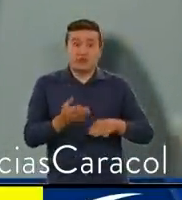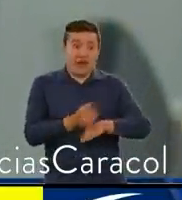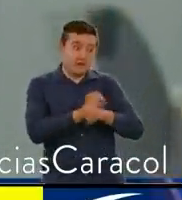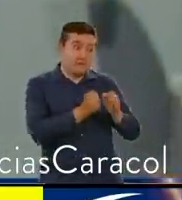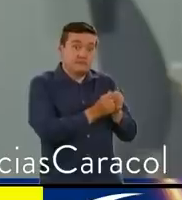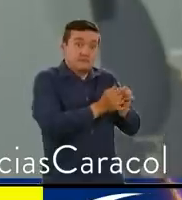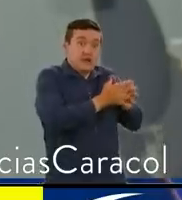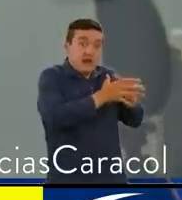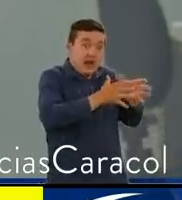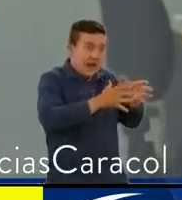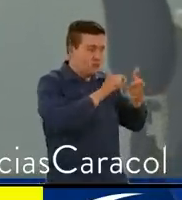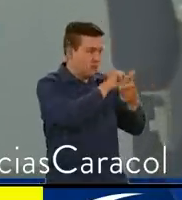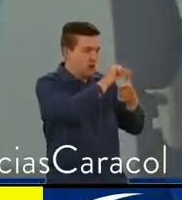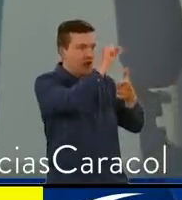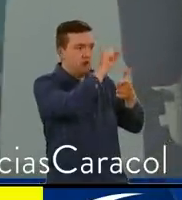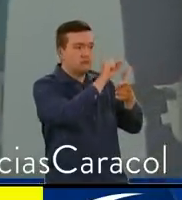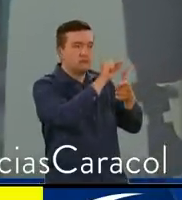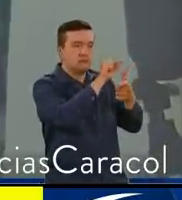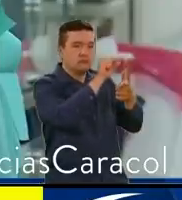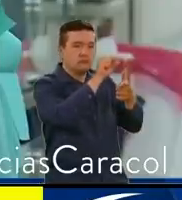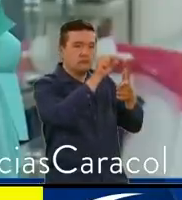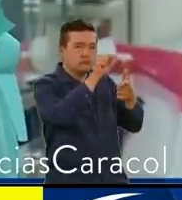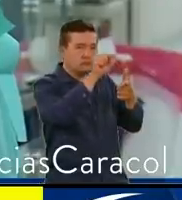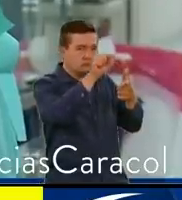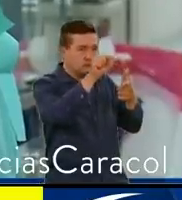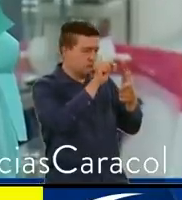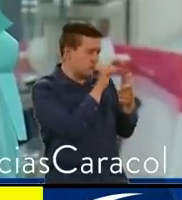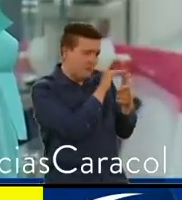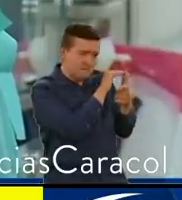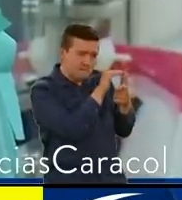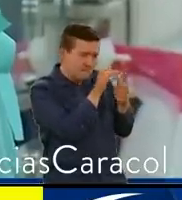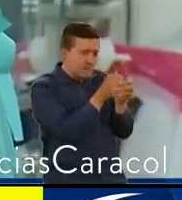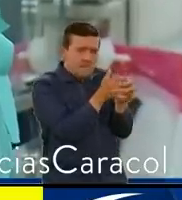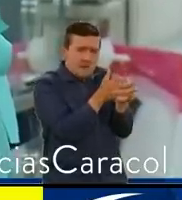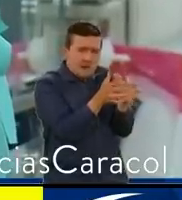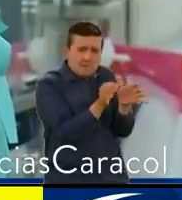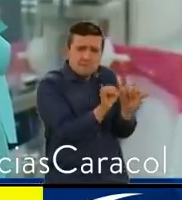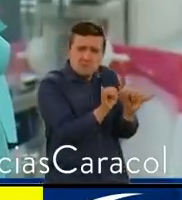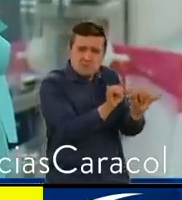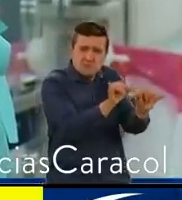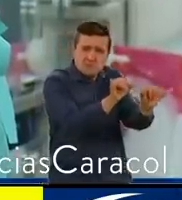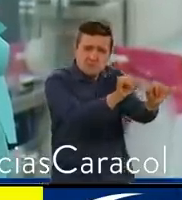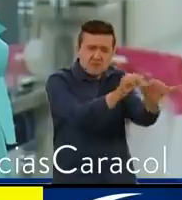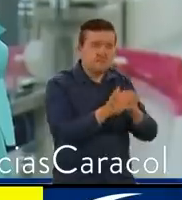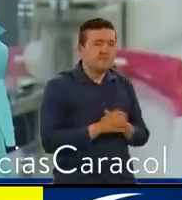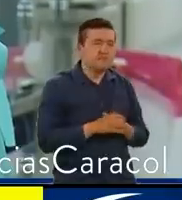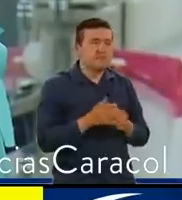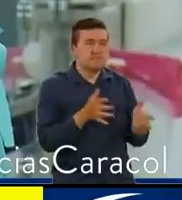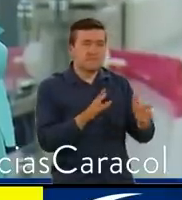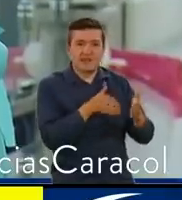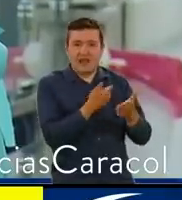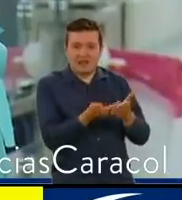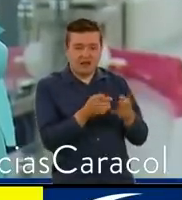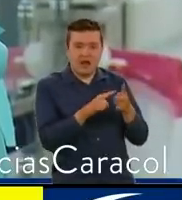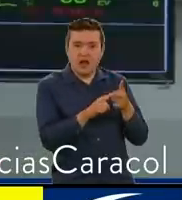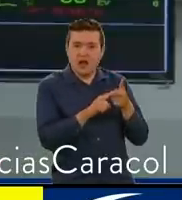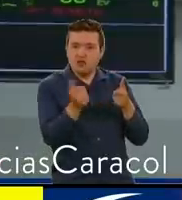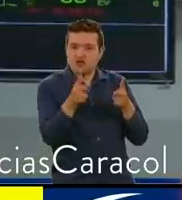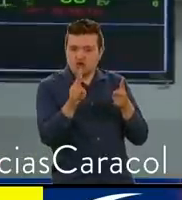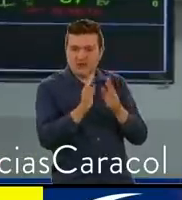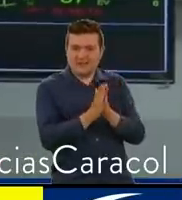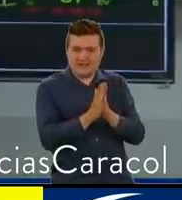la segunda semana de diciembre, hasta el 12 de diciembre. Pero, Juanita, el número de contagios de esta última semana